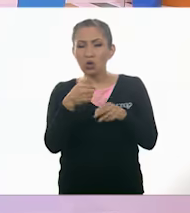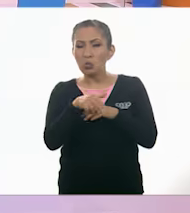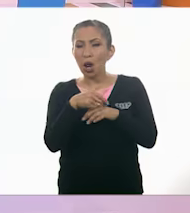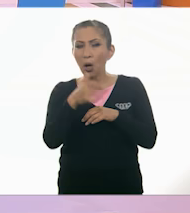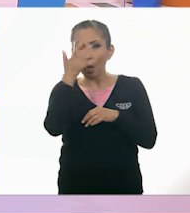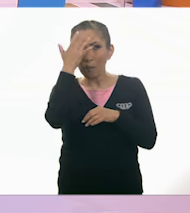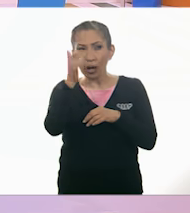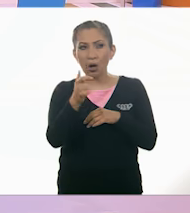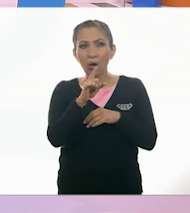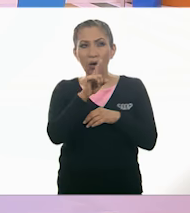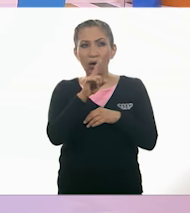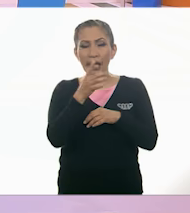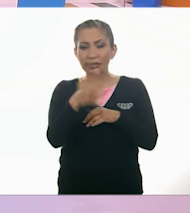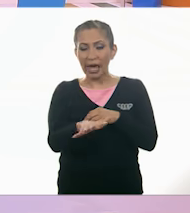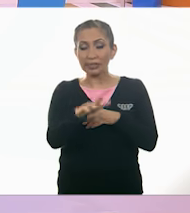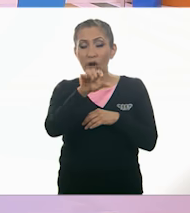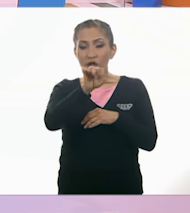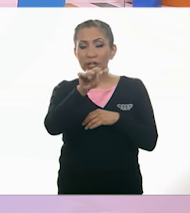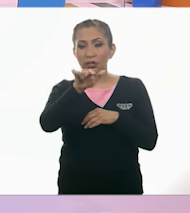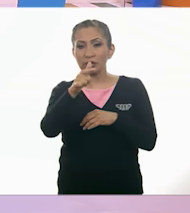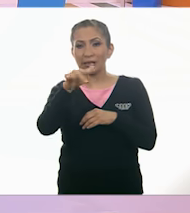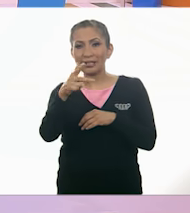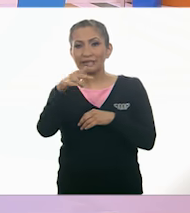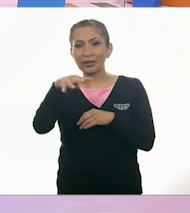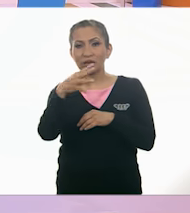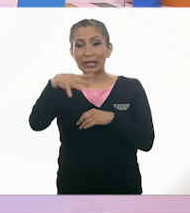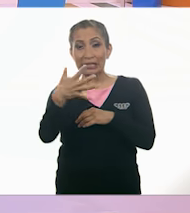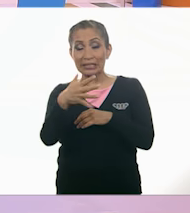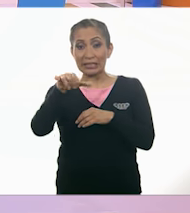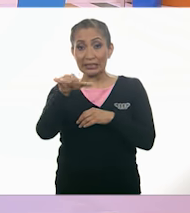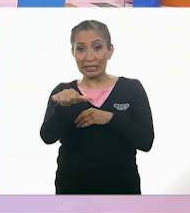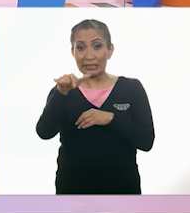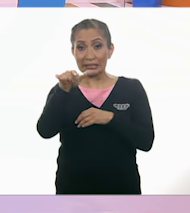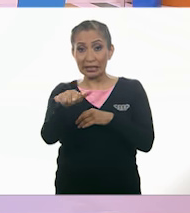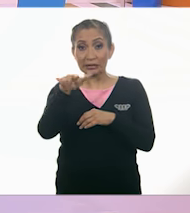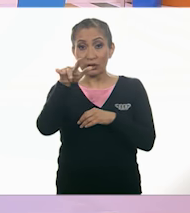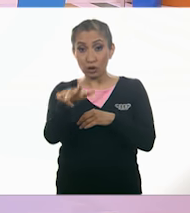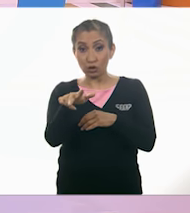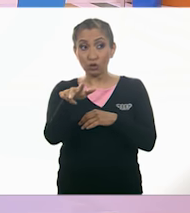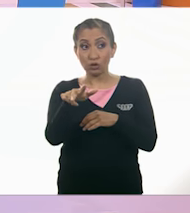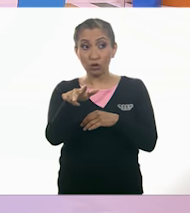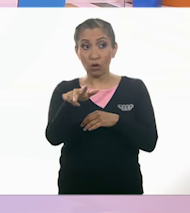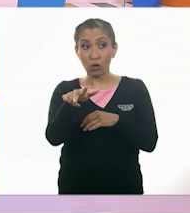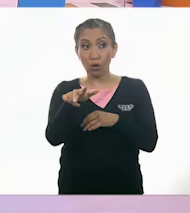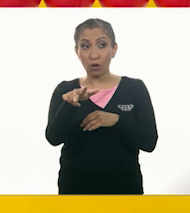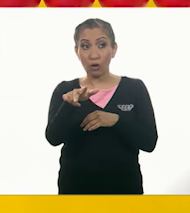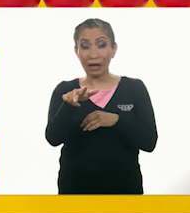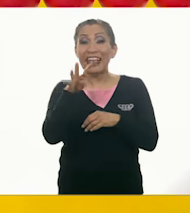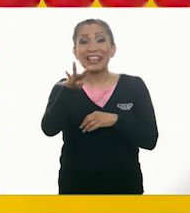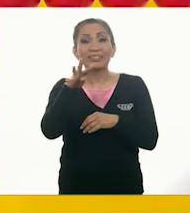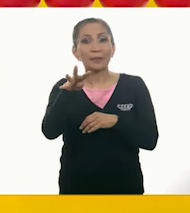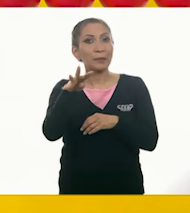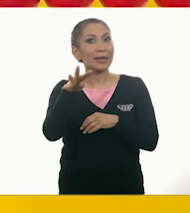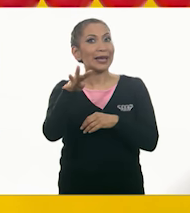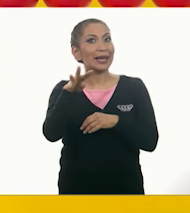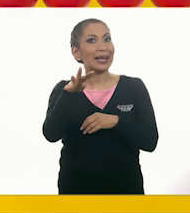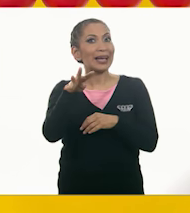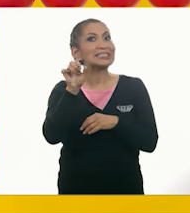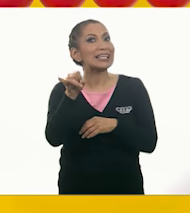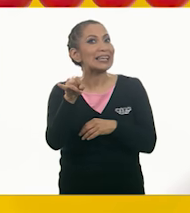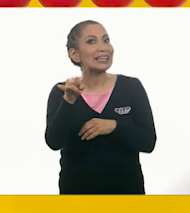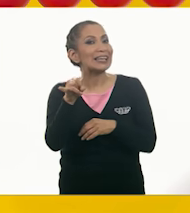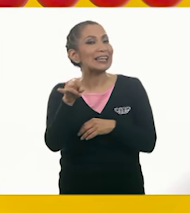mágico. Son 10, 11, 12, 13, 14, 15, 16, 17, 18, 19.